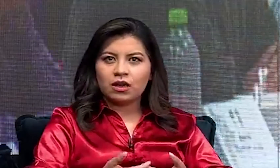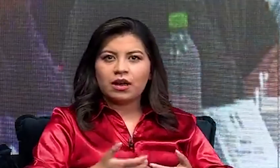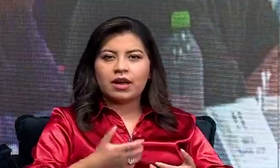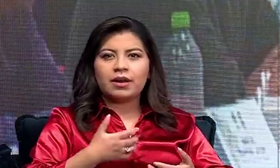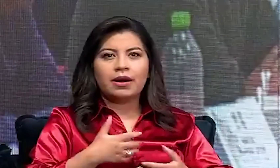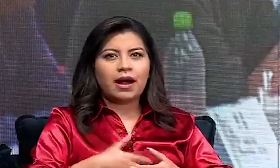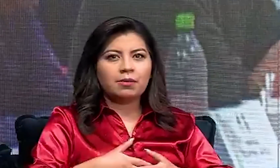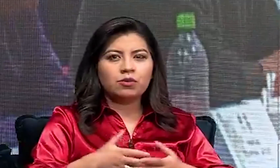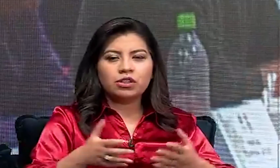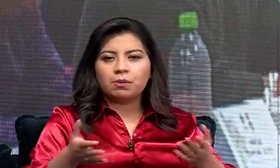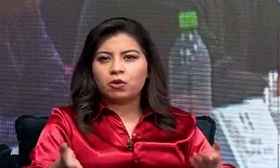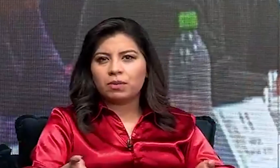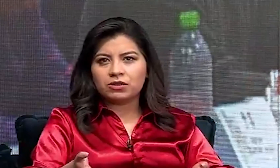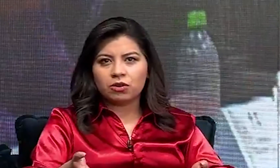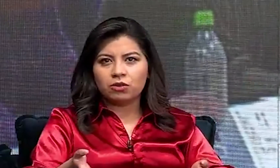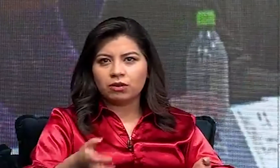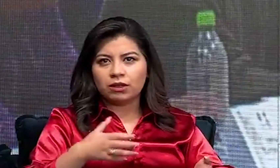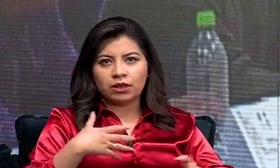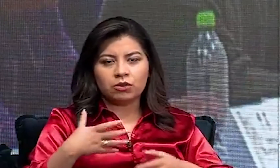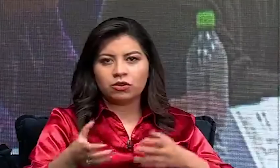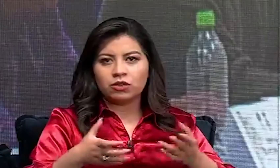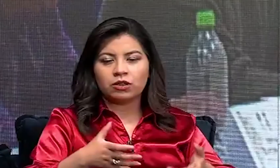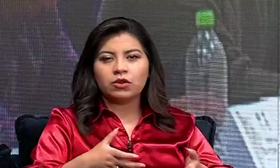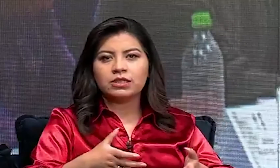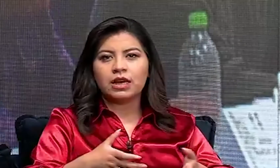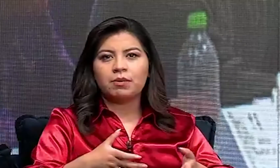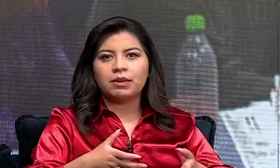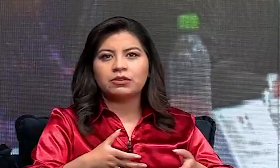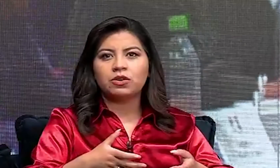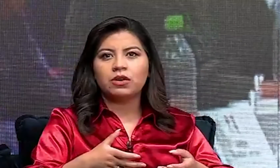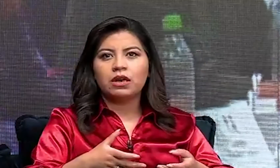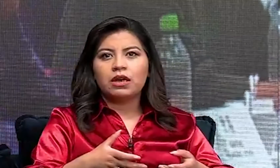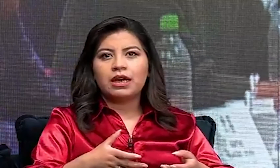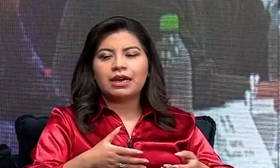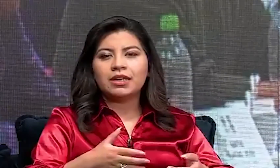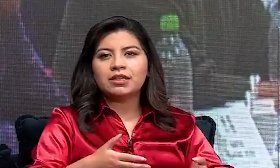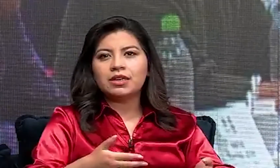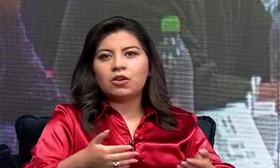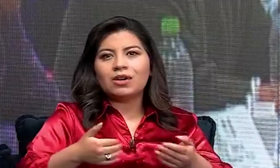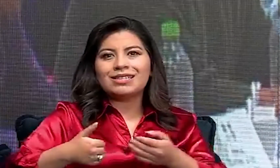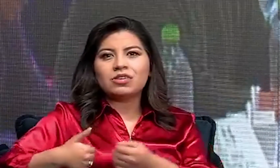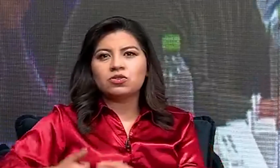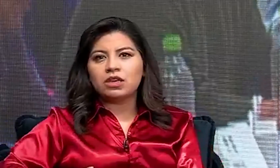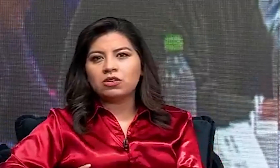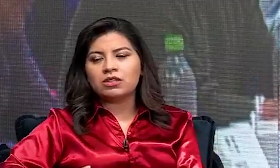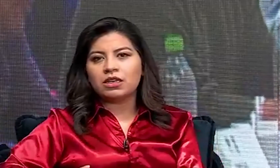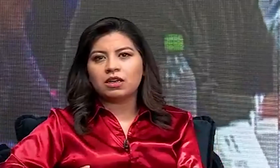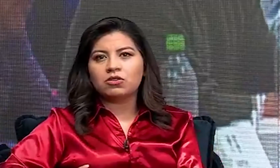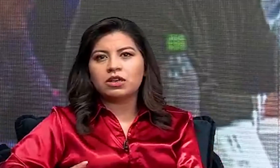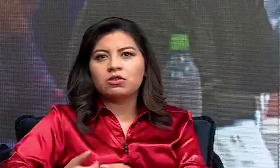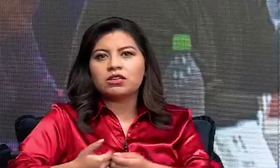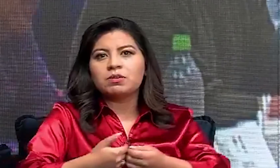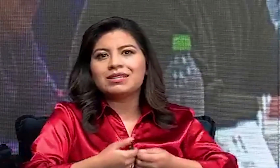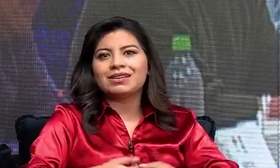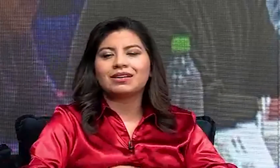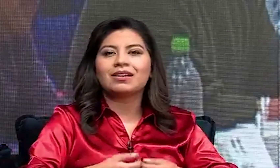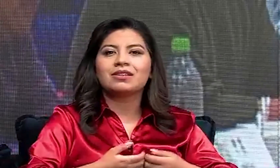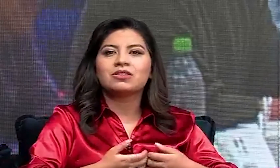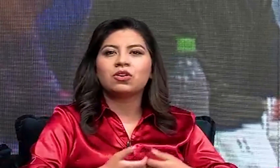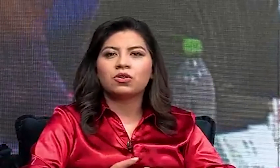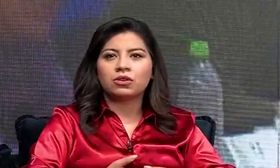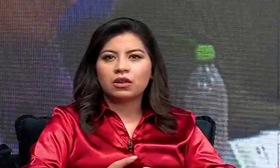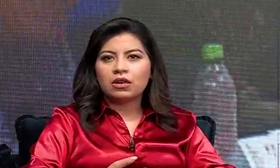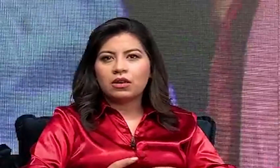censo? Hay mucha preocupación entre otros sectores de la población en que lo que está sucediendo en Santa Cruz sería una especie